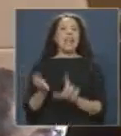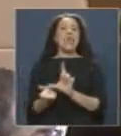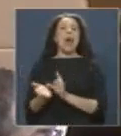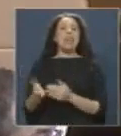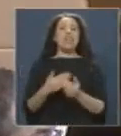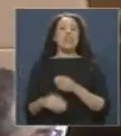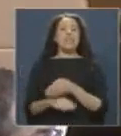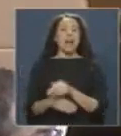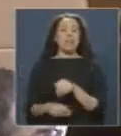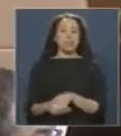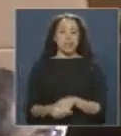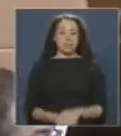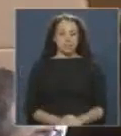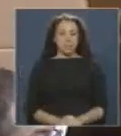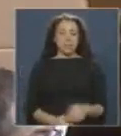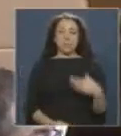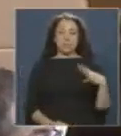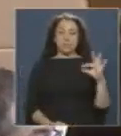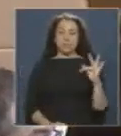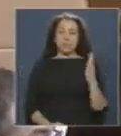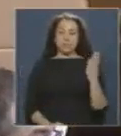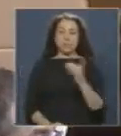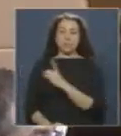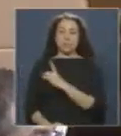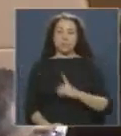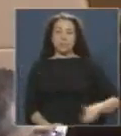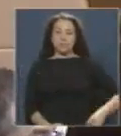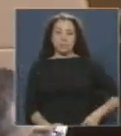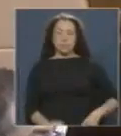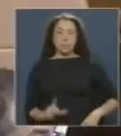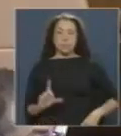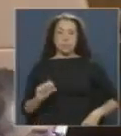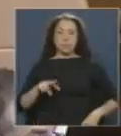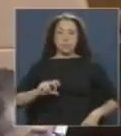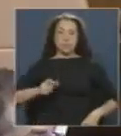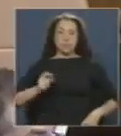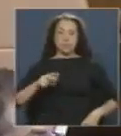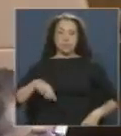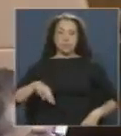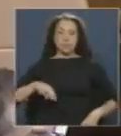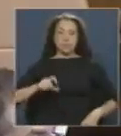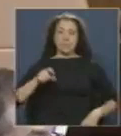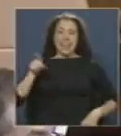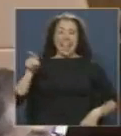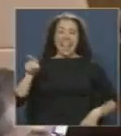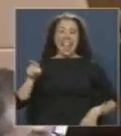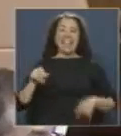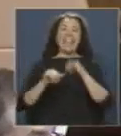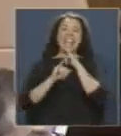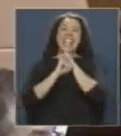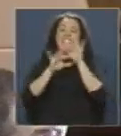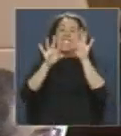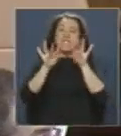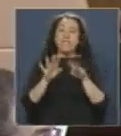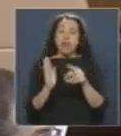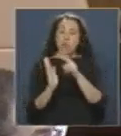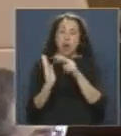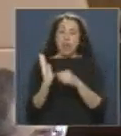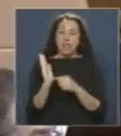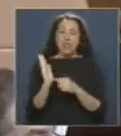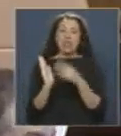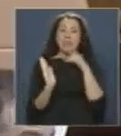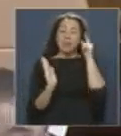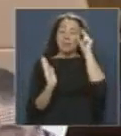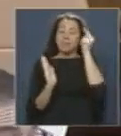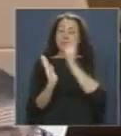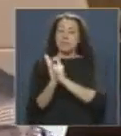votación. Quiero felicitar al diputado Andrés Lonton, que ha sido el diputado informante y además